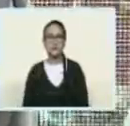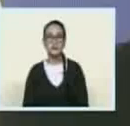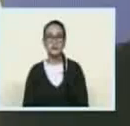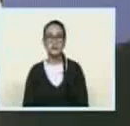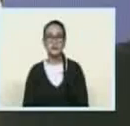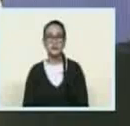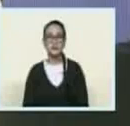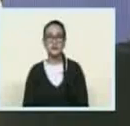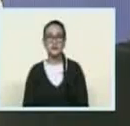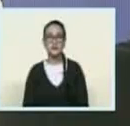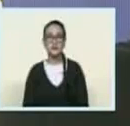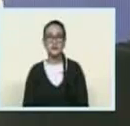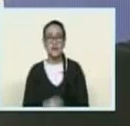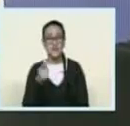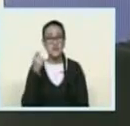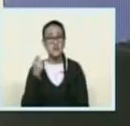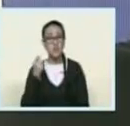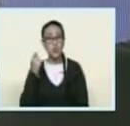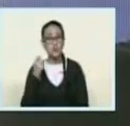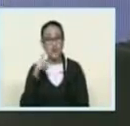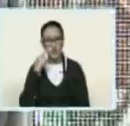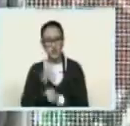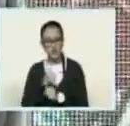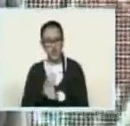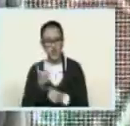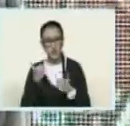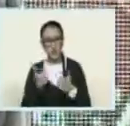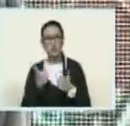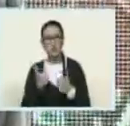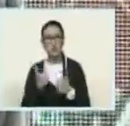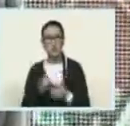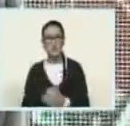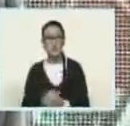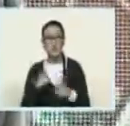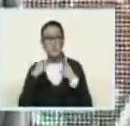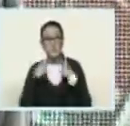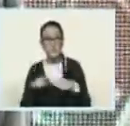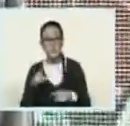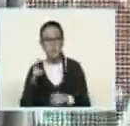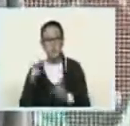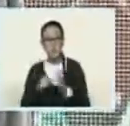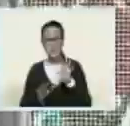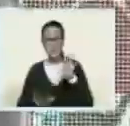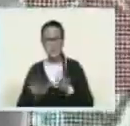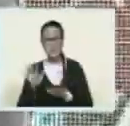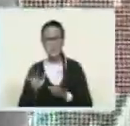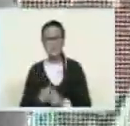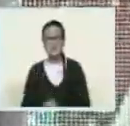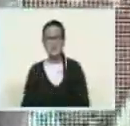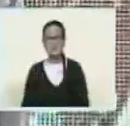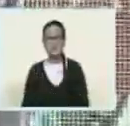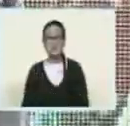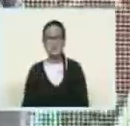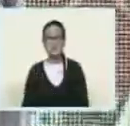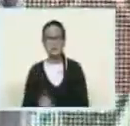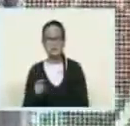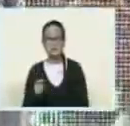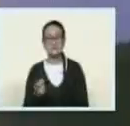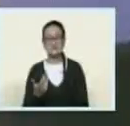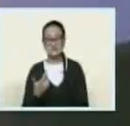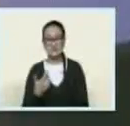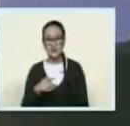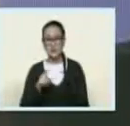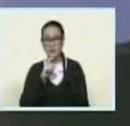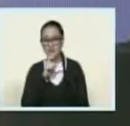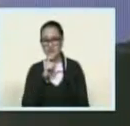Que además fue un destacado diputado, que cuando perdimos en el 2015, le tocó